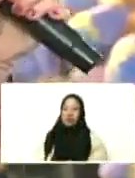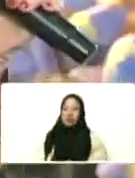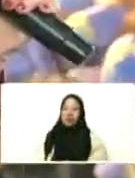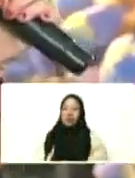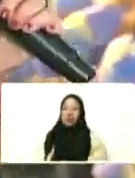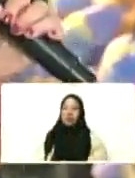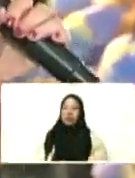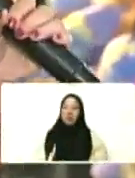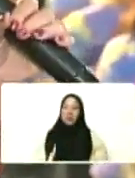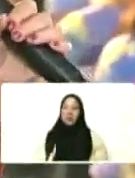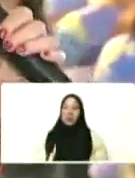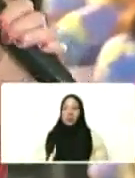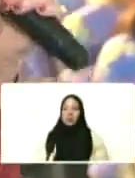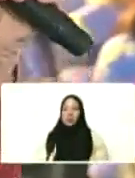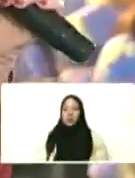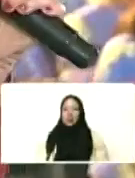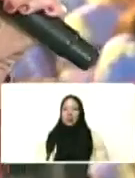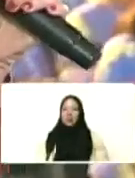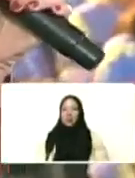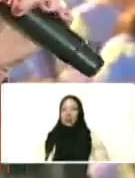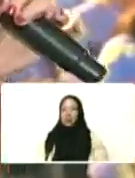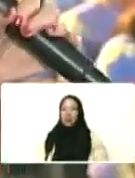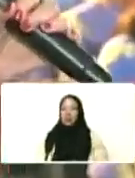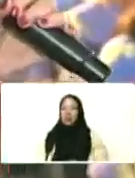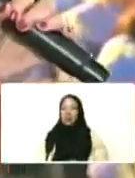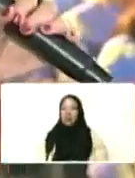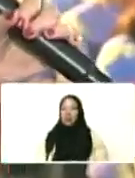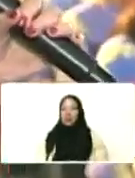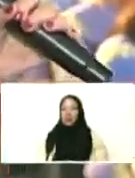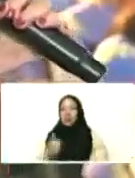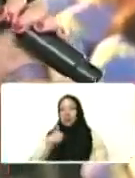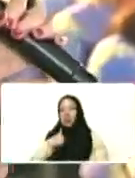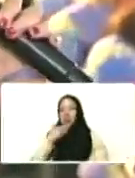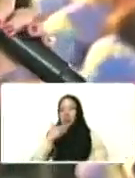Bueno, ante todo, mi